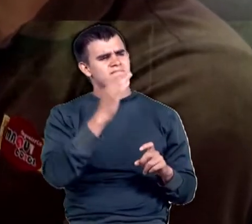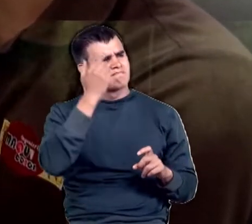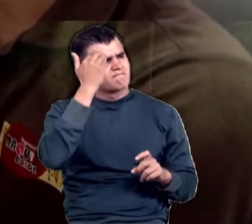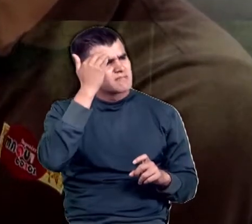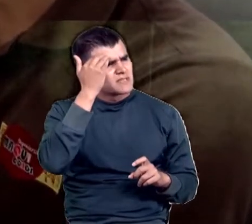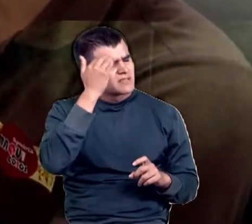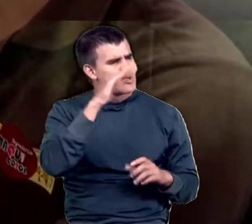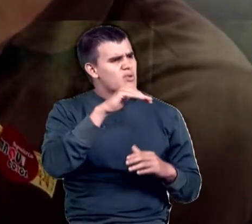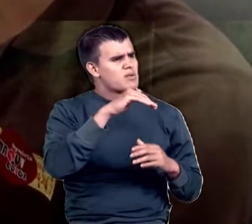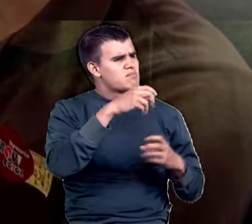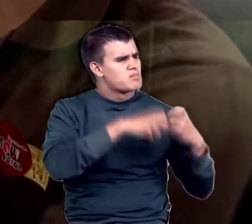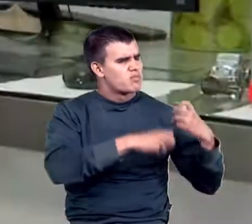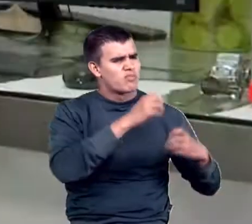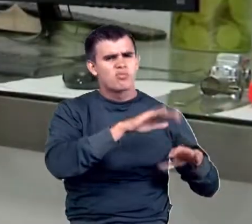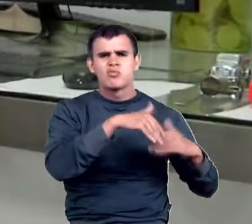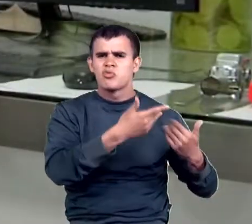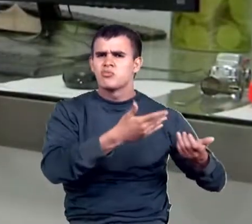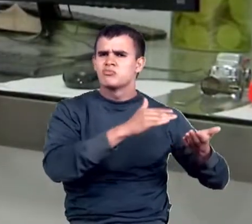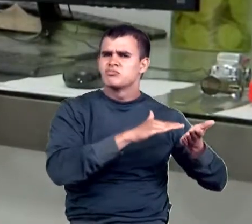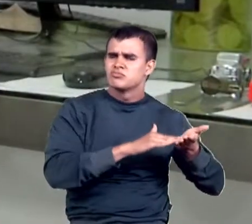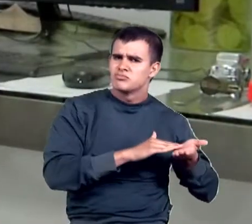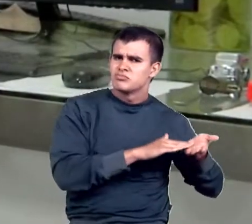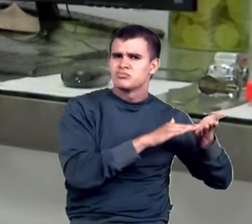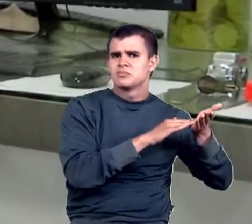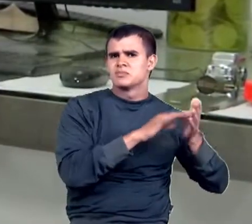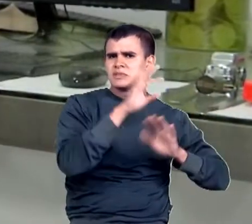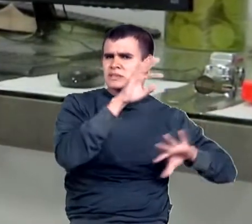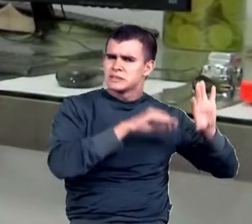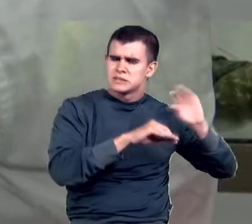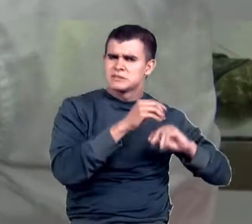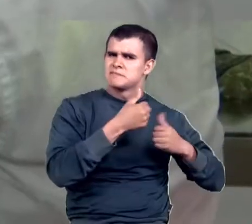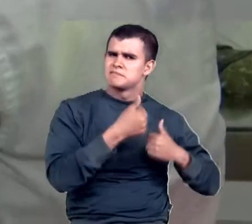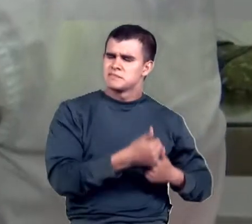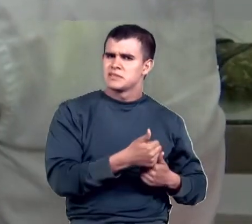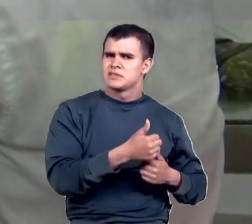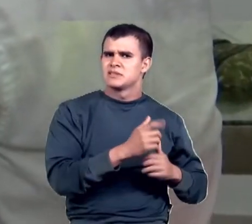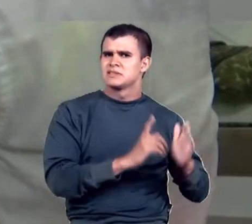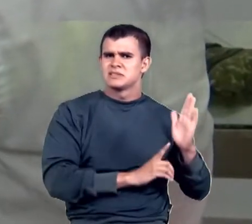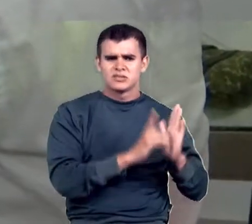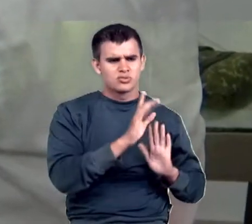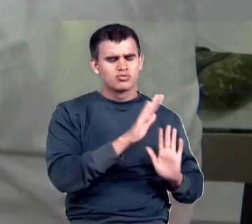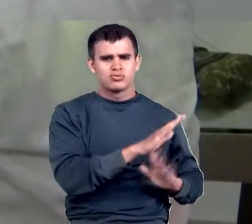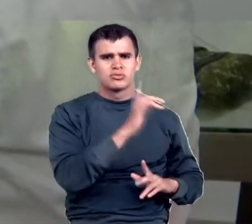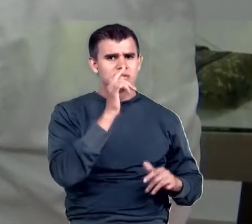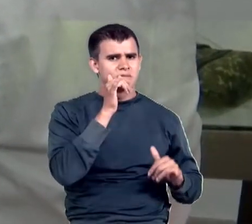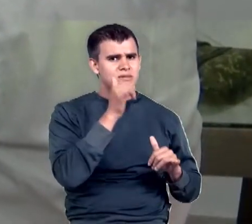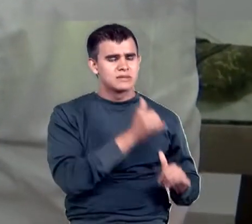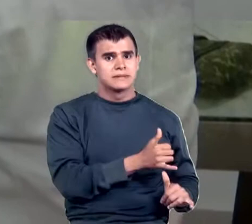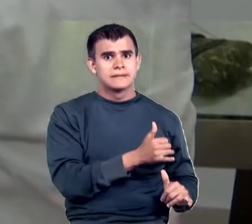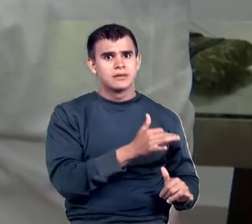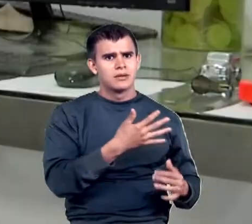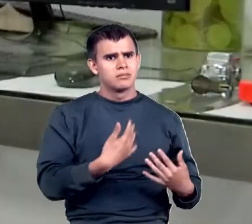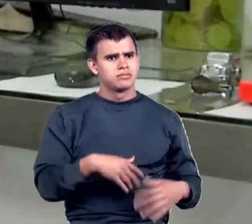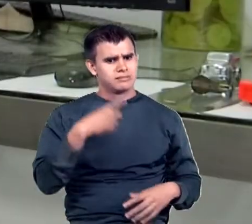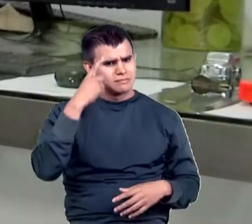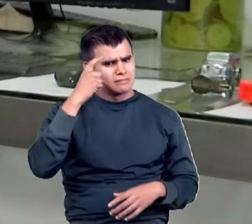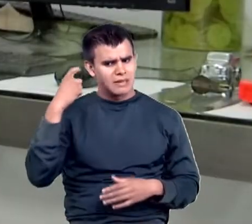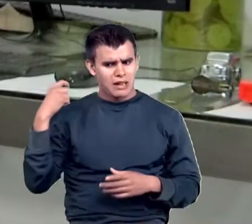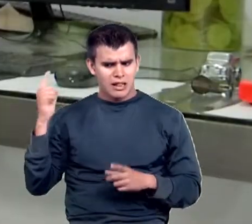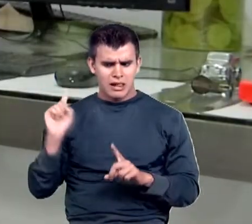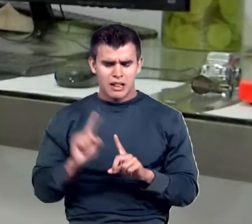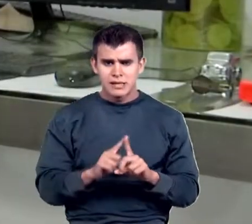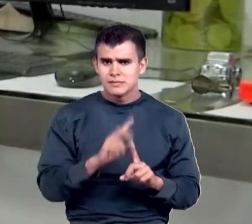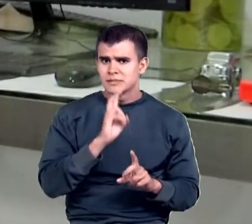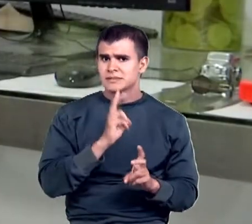cómo lo vamos a resolver, aplicando todas las metodologías de diseño, llevando un buen desarrollo de ingeniería. Ha sido un reto